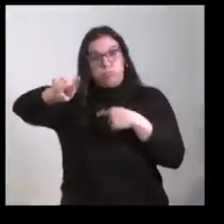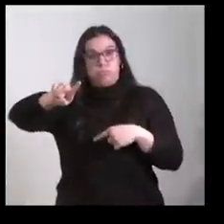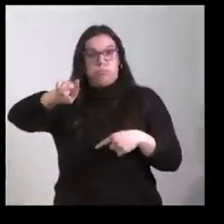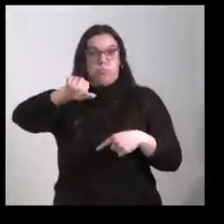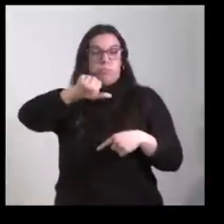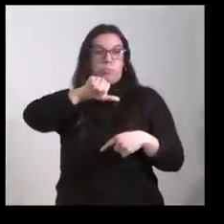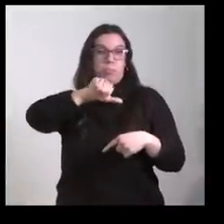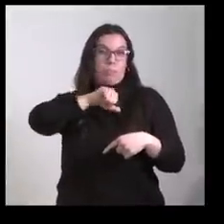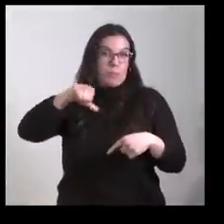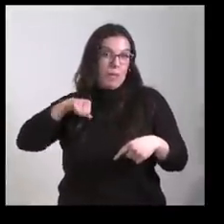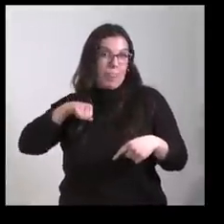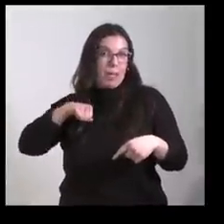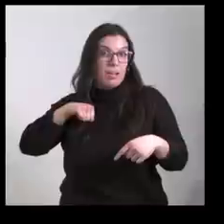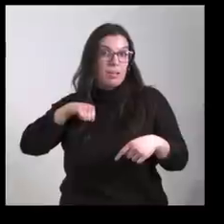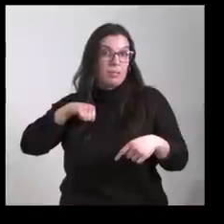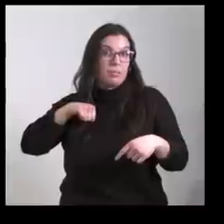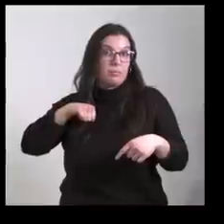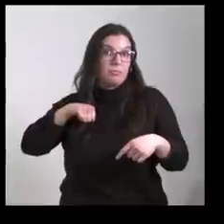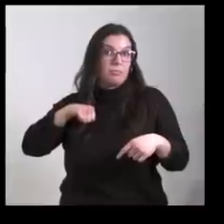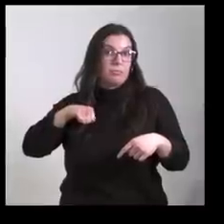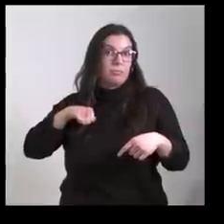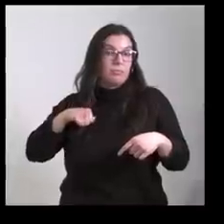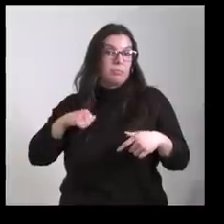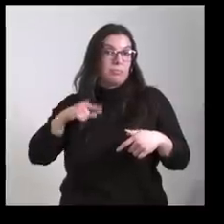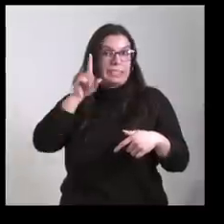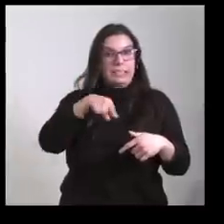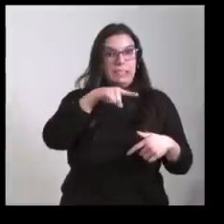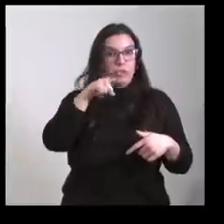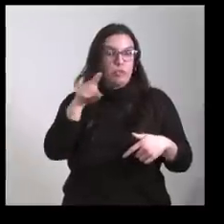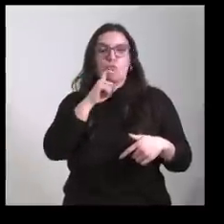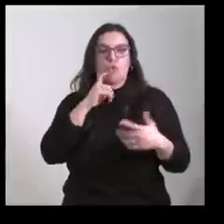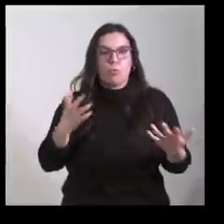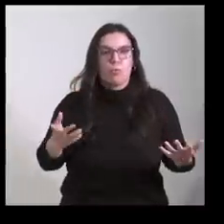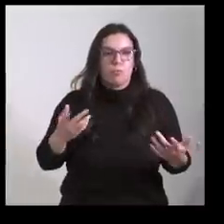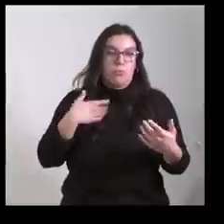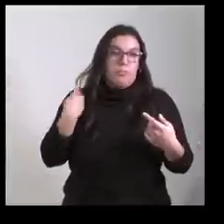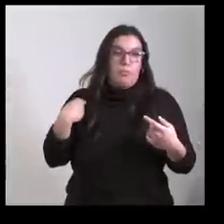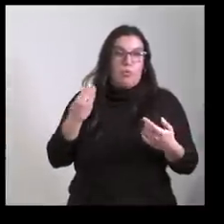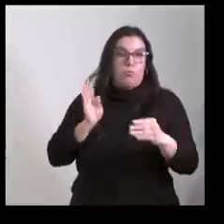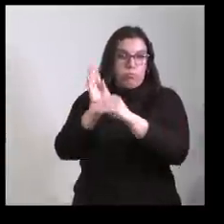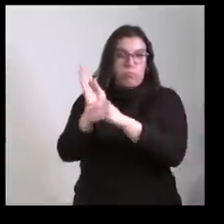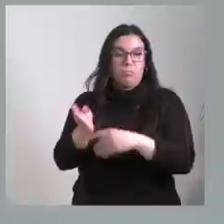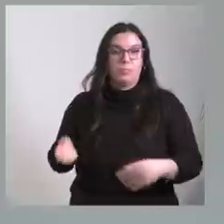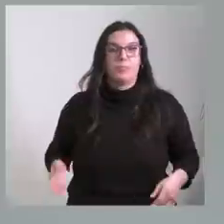a clínicas que actualmente lo ofrecen a cambio de una cuantiosa cantidad